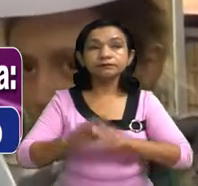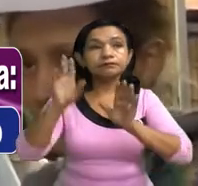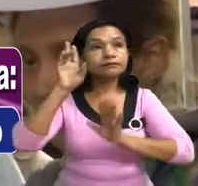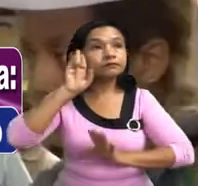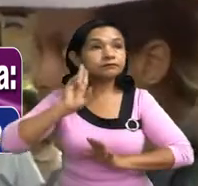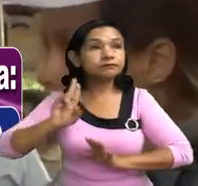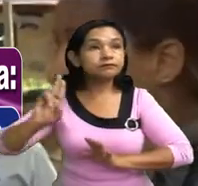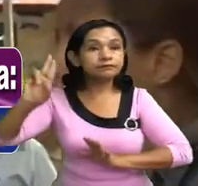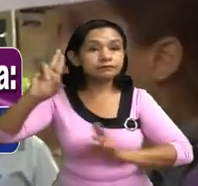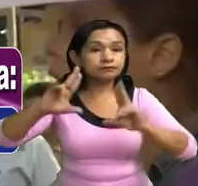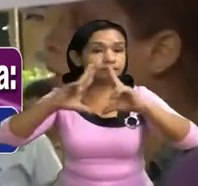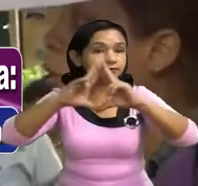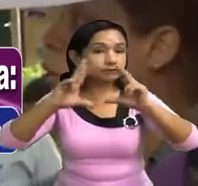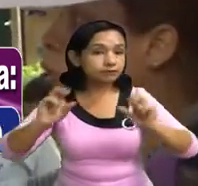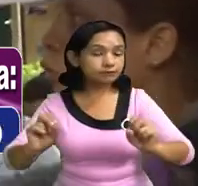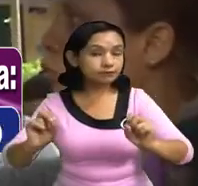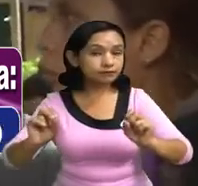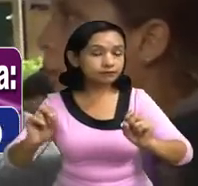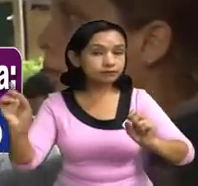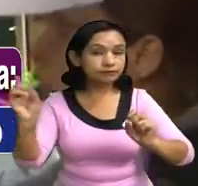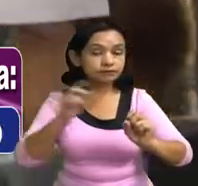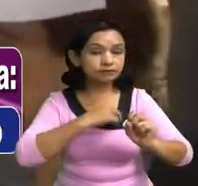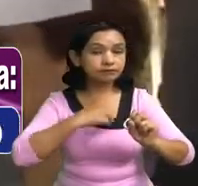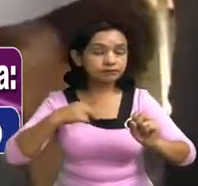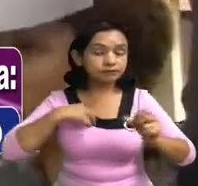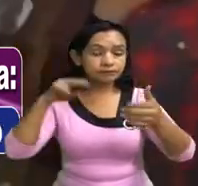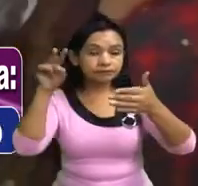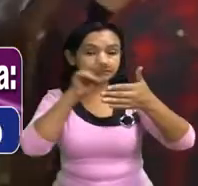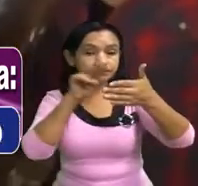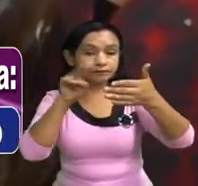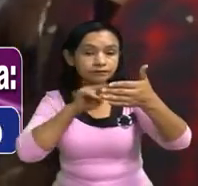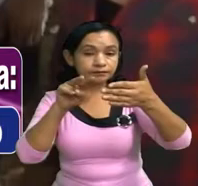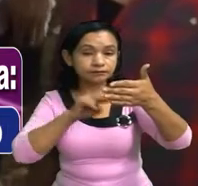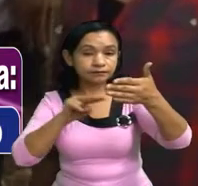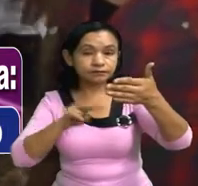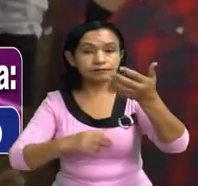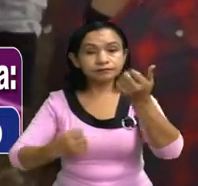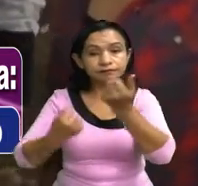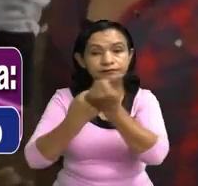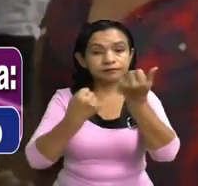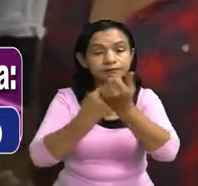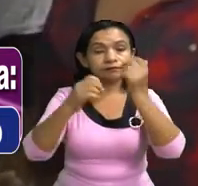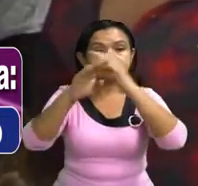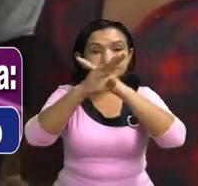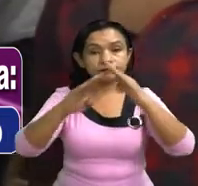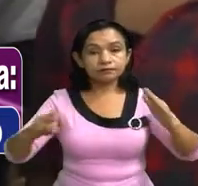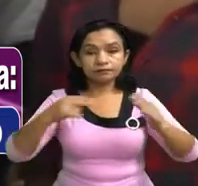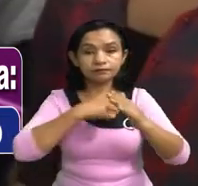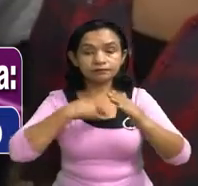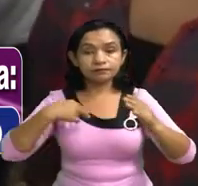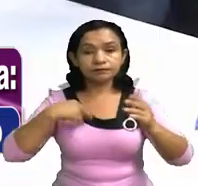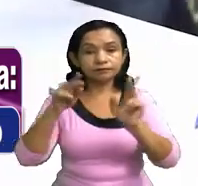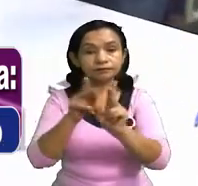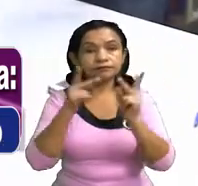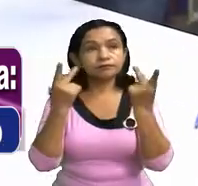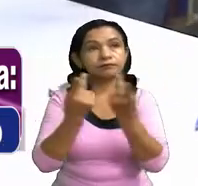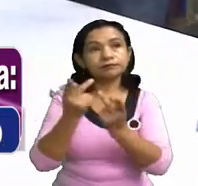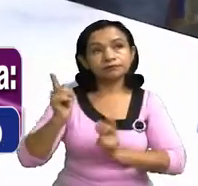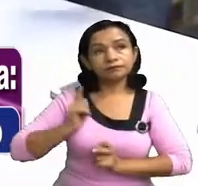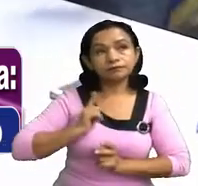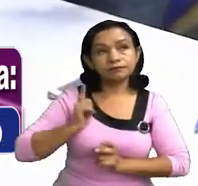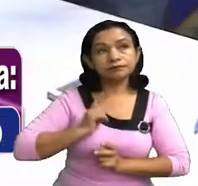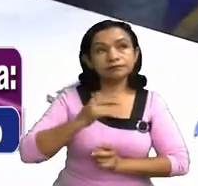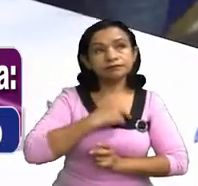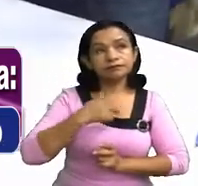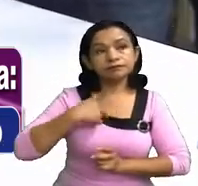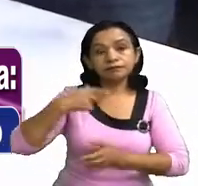universidades nicaragüenses, donde se realizan lecturas de proclamas en apoyo a la paz que ha recuperado nuestro pueblo, al tiempo que se